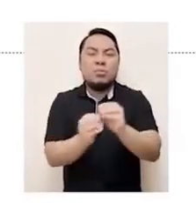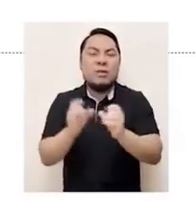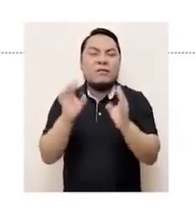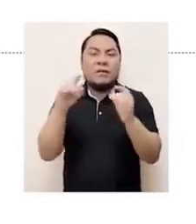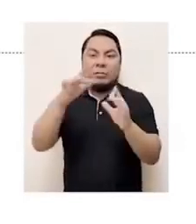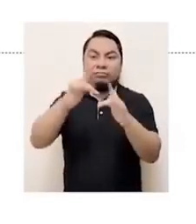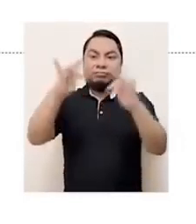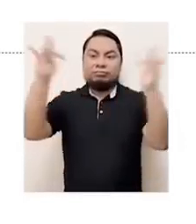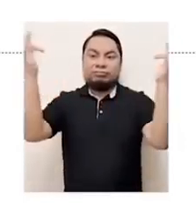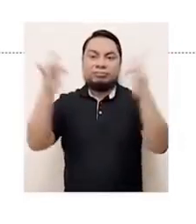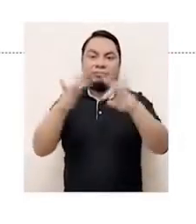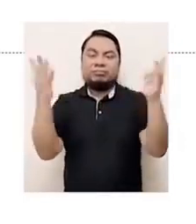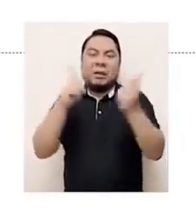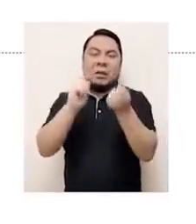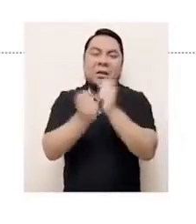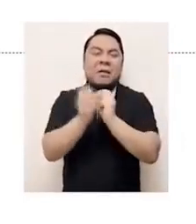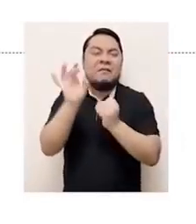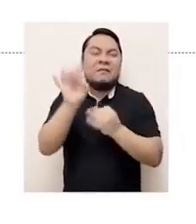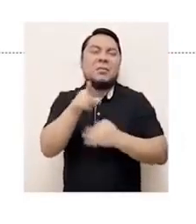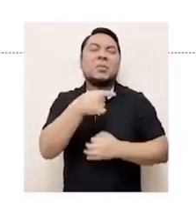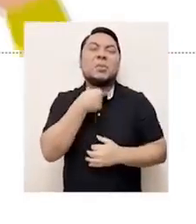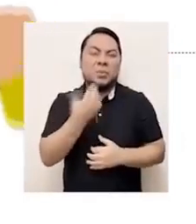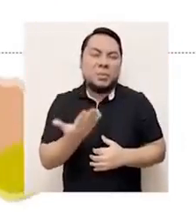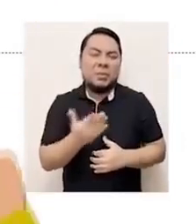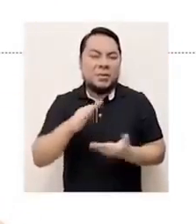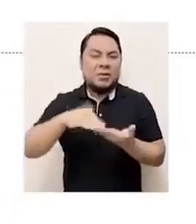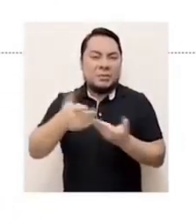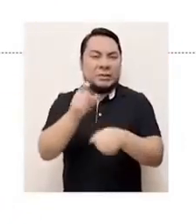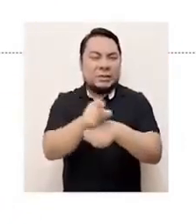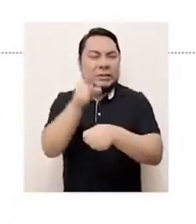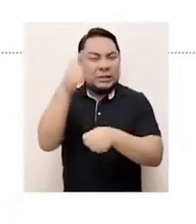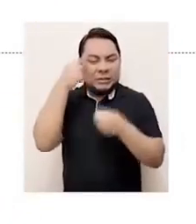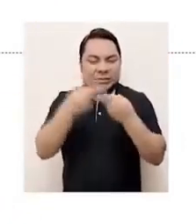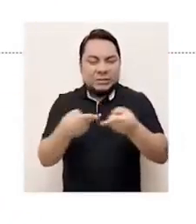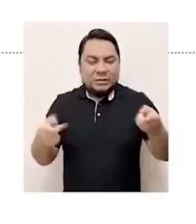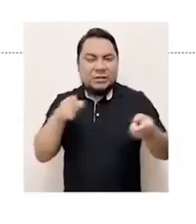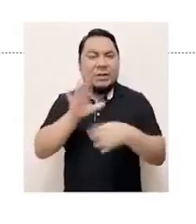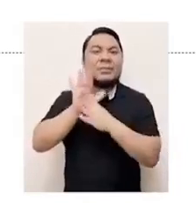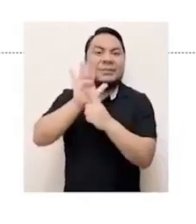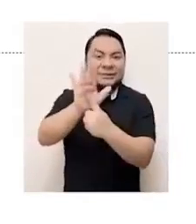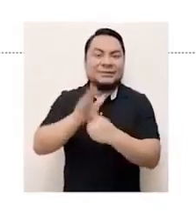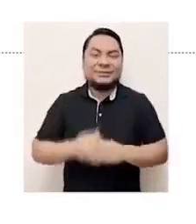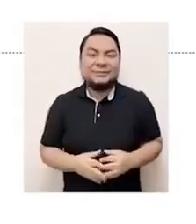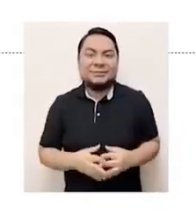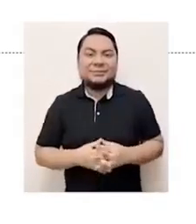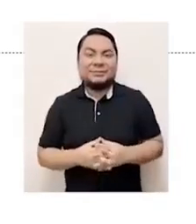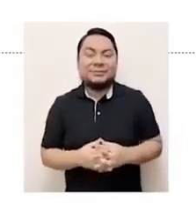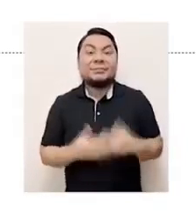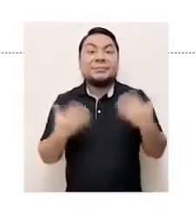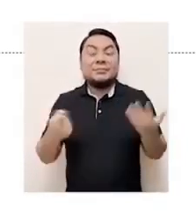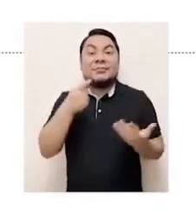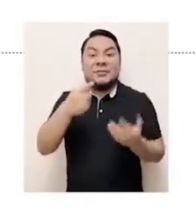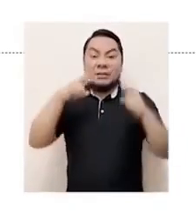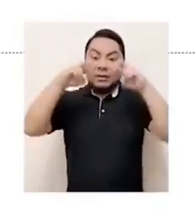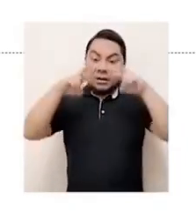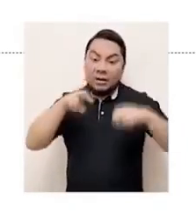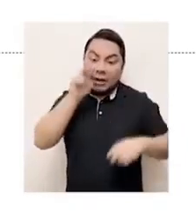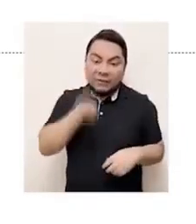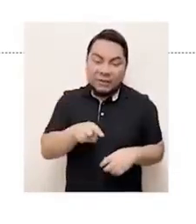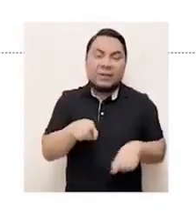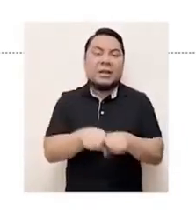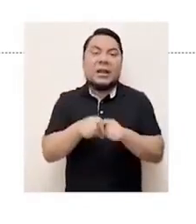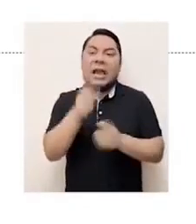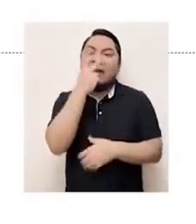efectos visuales para las áreas de texto e imágenes y también tiene las herramientas de presentación revisar